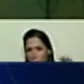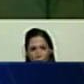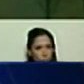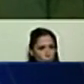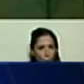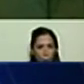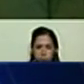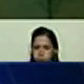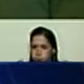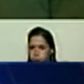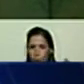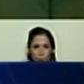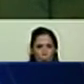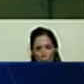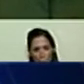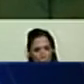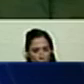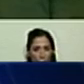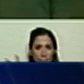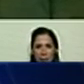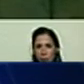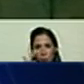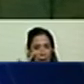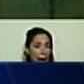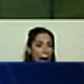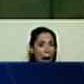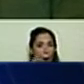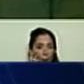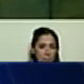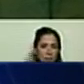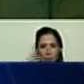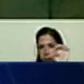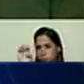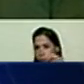asombro algunos actos de carácter político